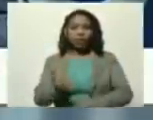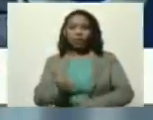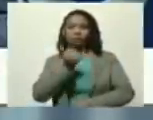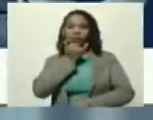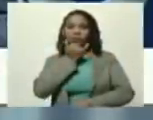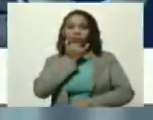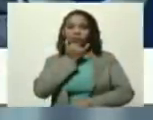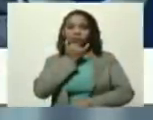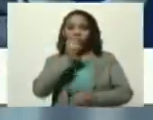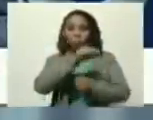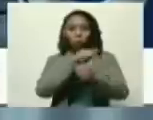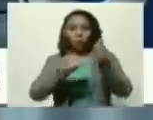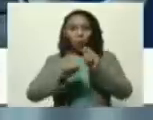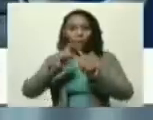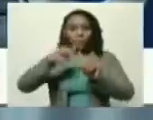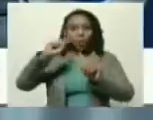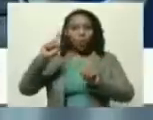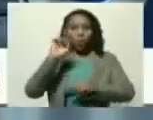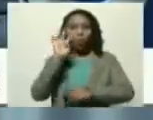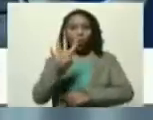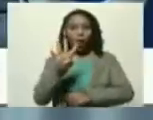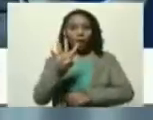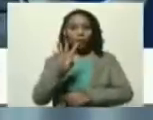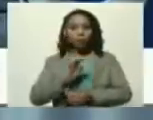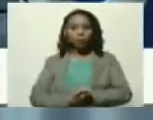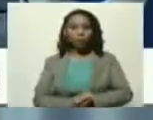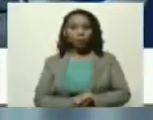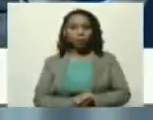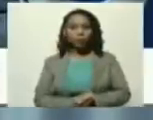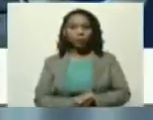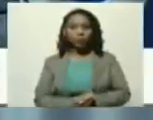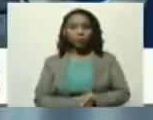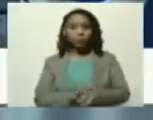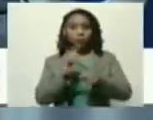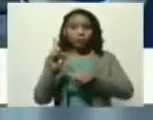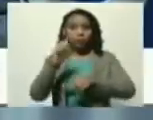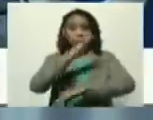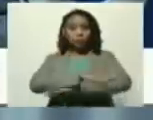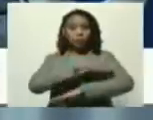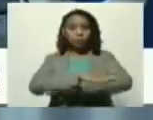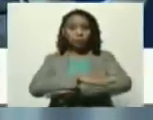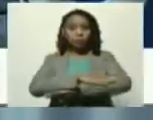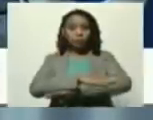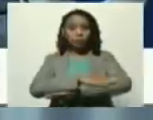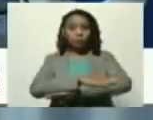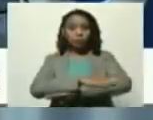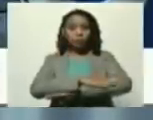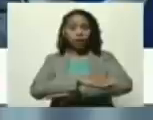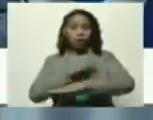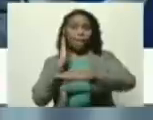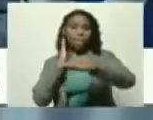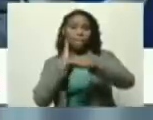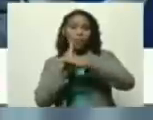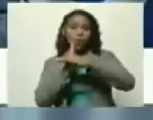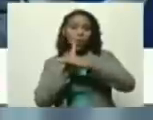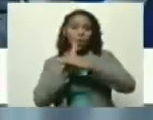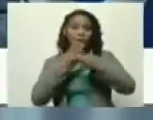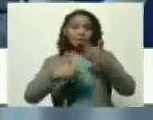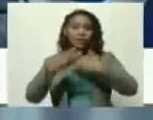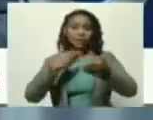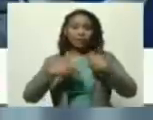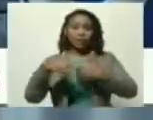la subestación eléctrica cuatricentenaria. Esta acción delictiva dejó sin servicio eléctrico a